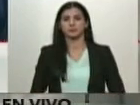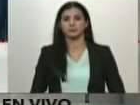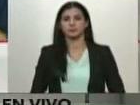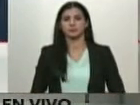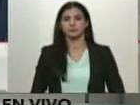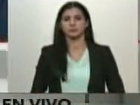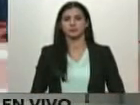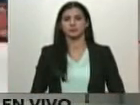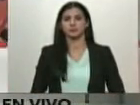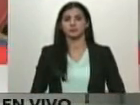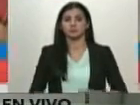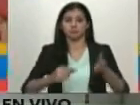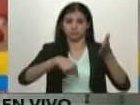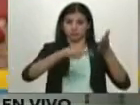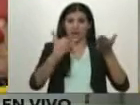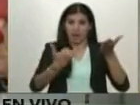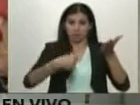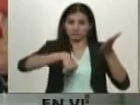voy a firmar